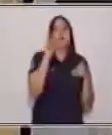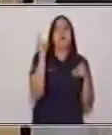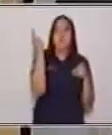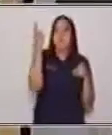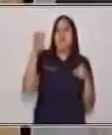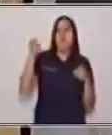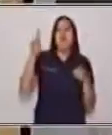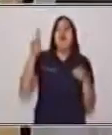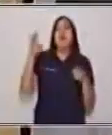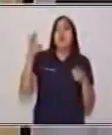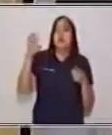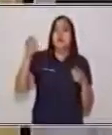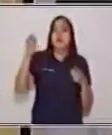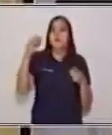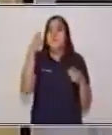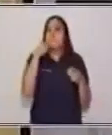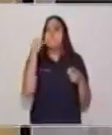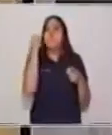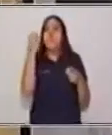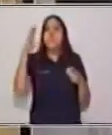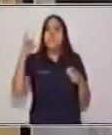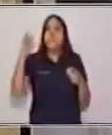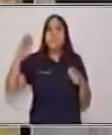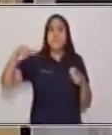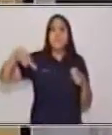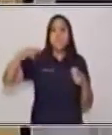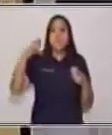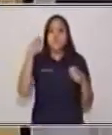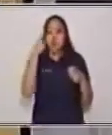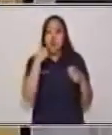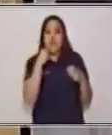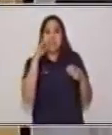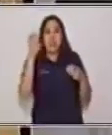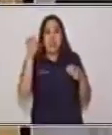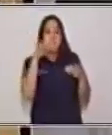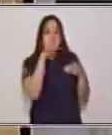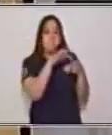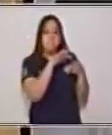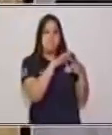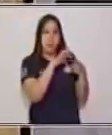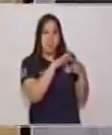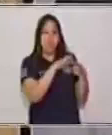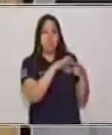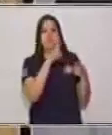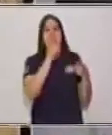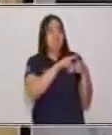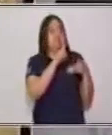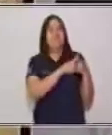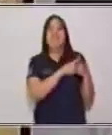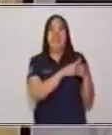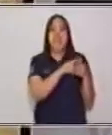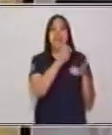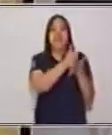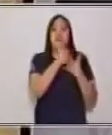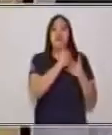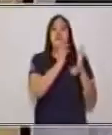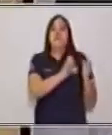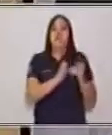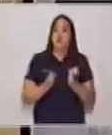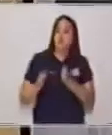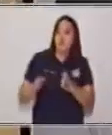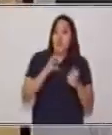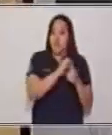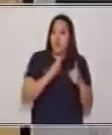nos va a dar una pauta para identificar la microestructura de la oración simple. Quiero